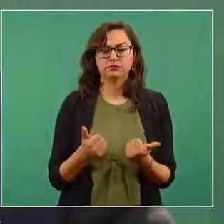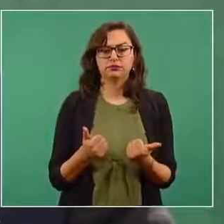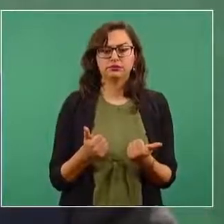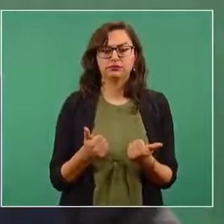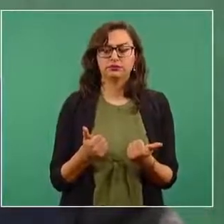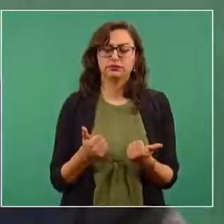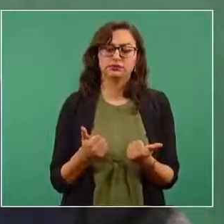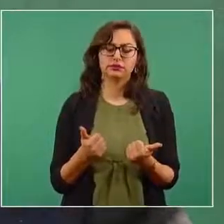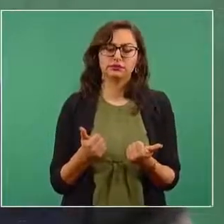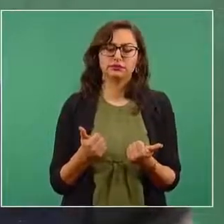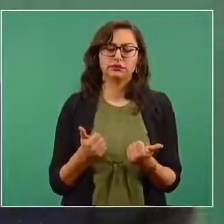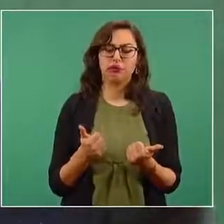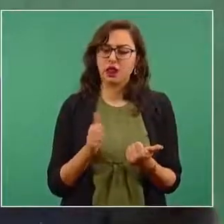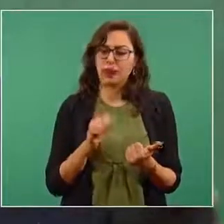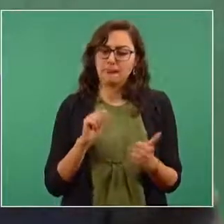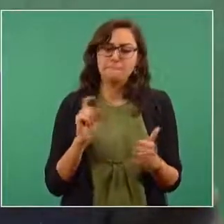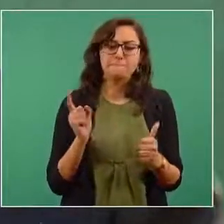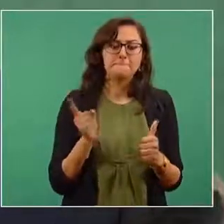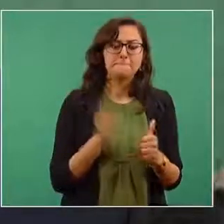sujeto